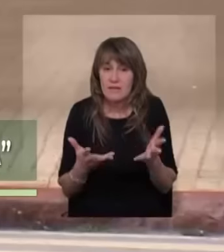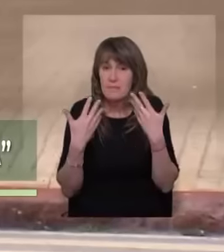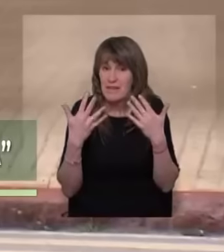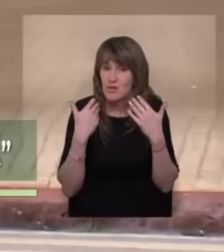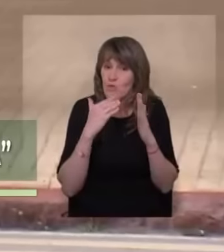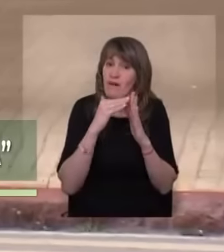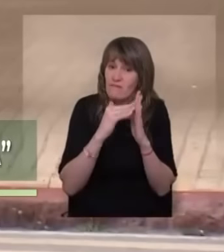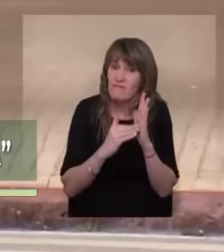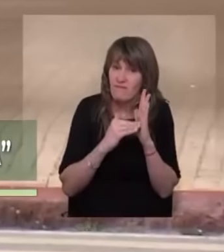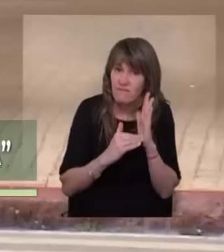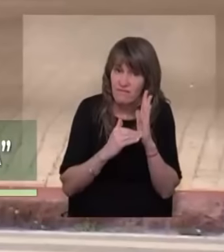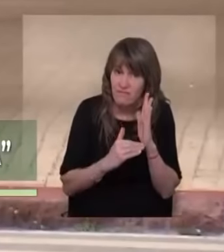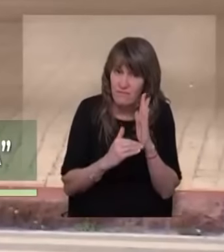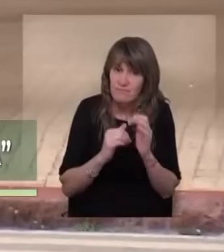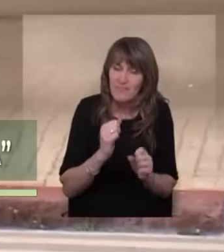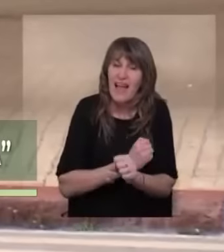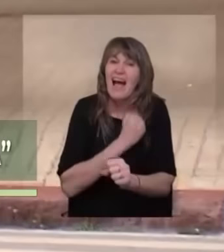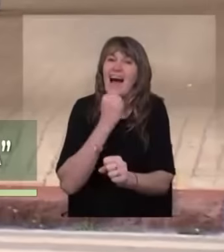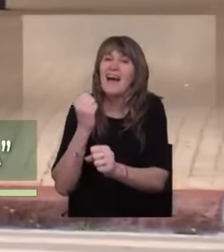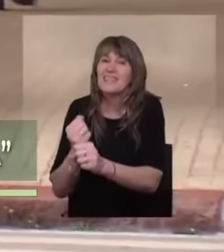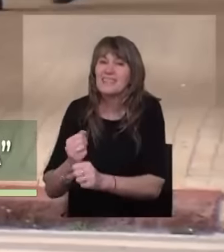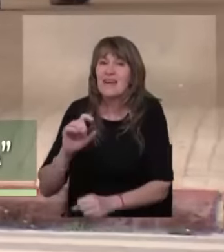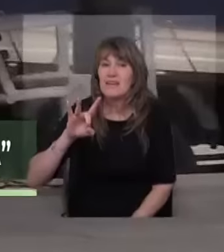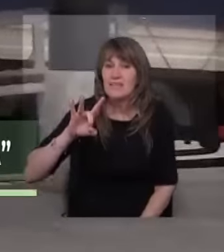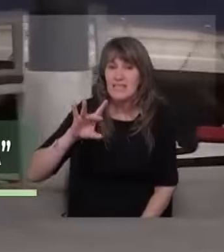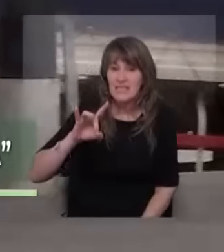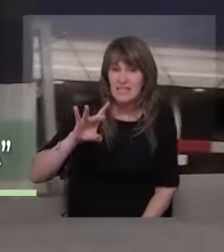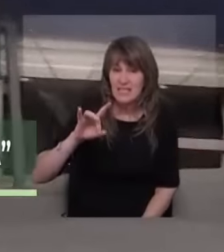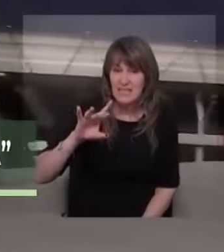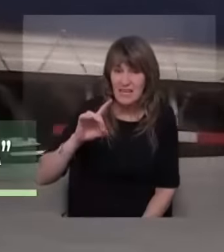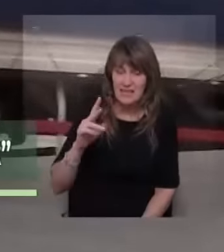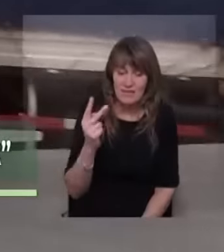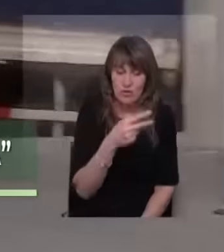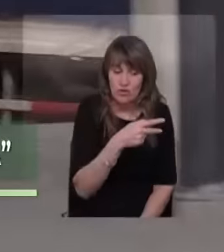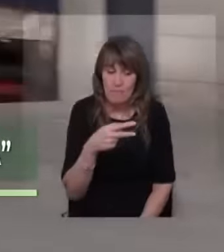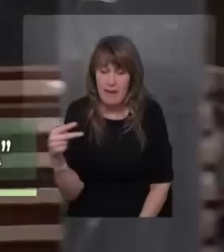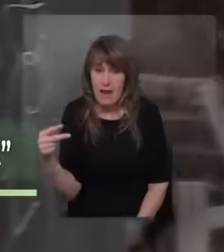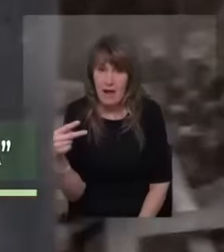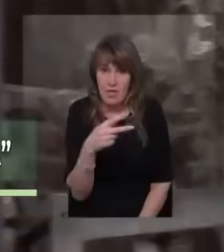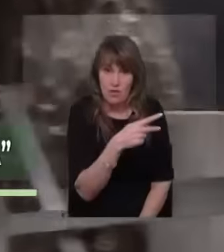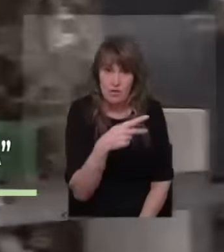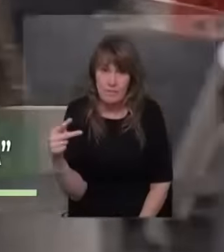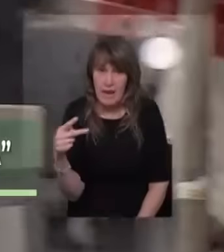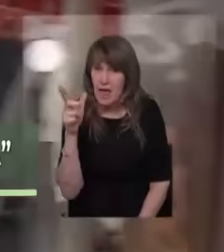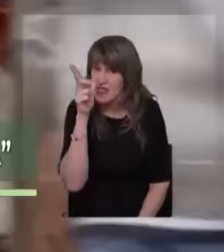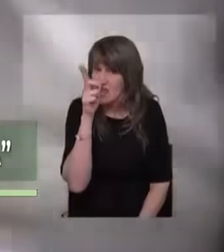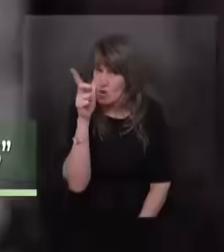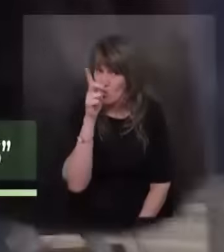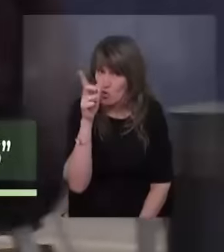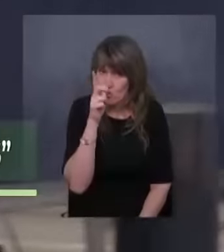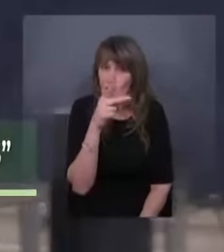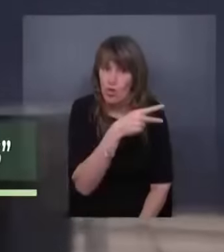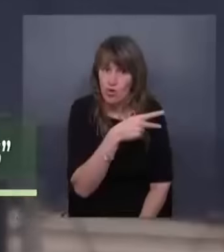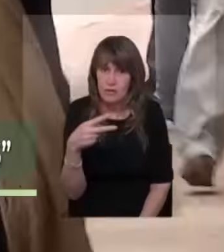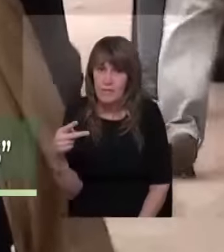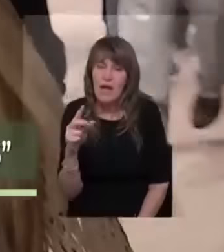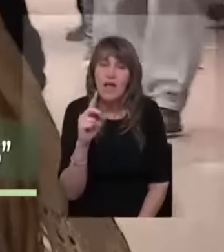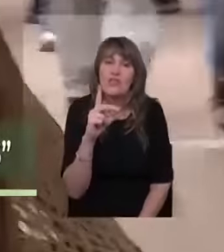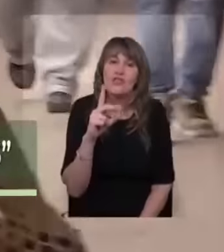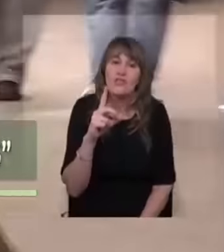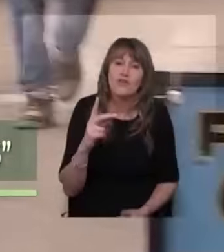se va a mantener por lo menos hasta el 15 por eso hablaba de quincena la primera quincena de Julio es decir tenemos un periodo largo de 12 días de